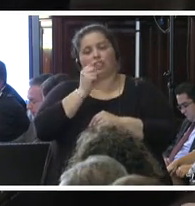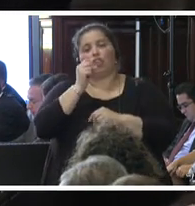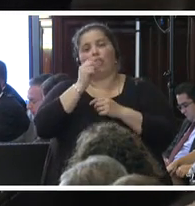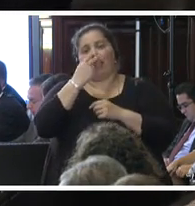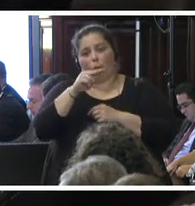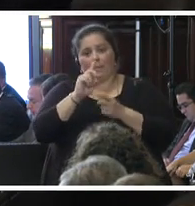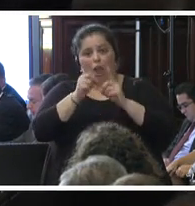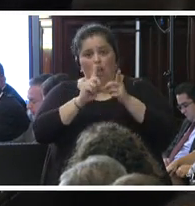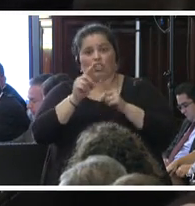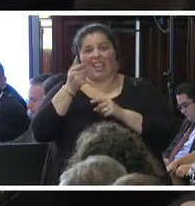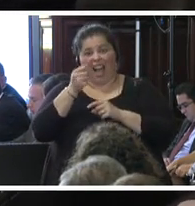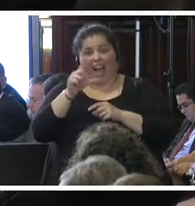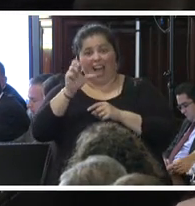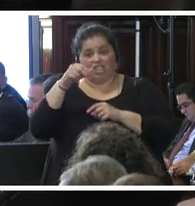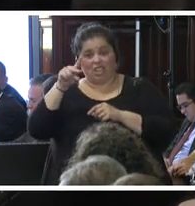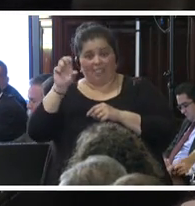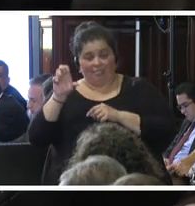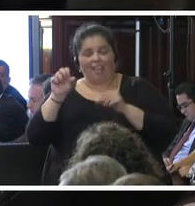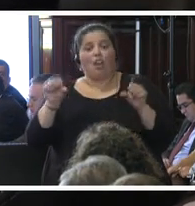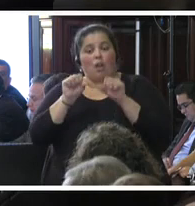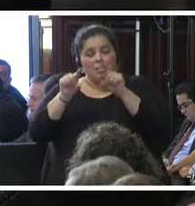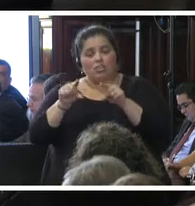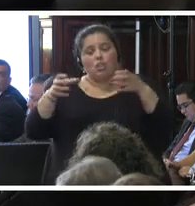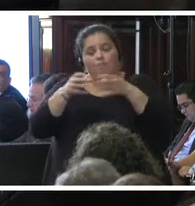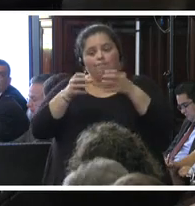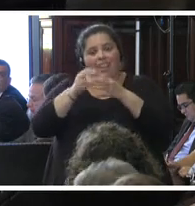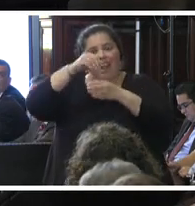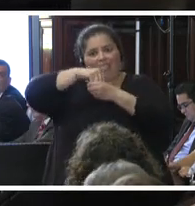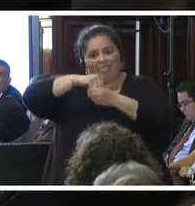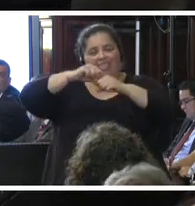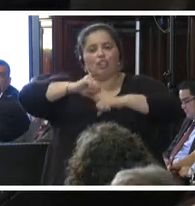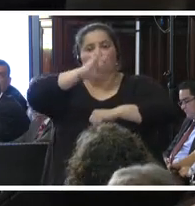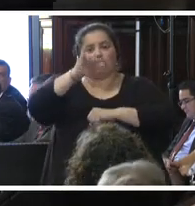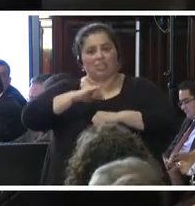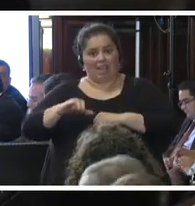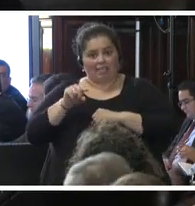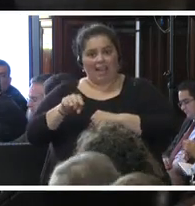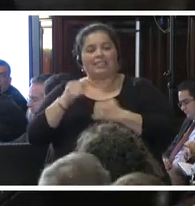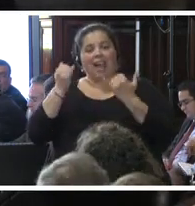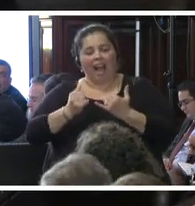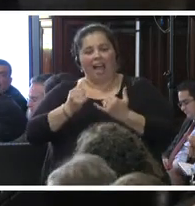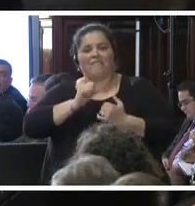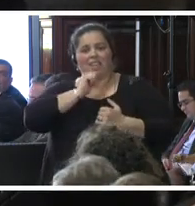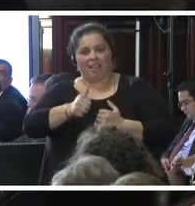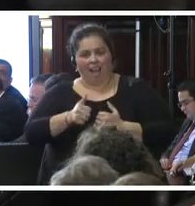Allende, perpetrados por los integrantes de los Zetas, tiene una venganza planeada y estructurada